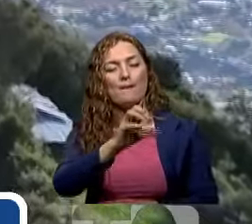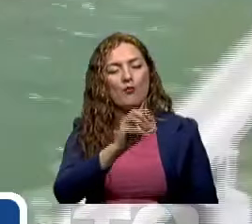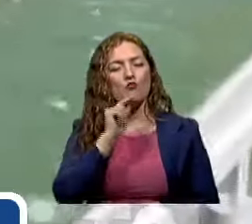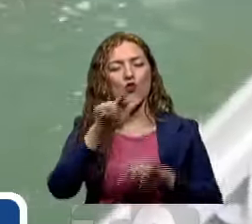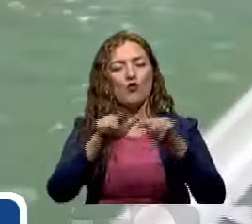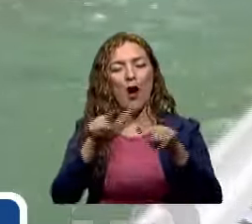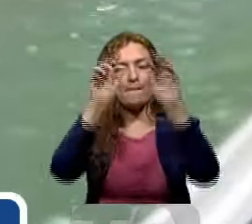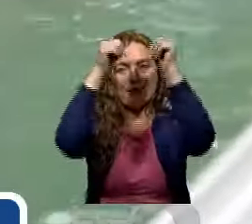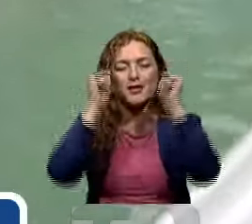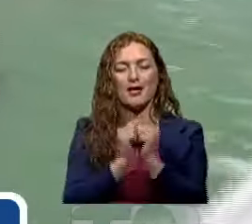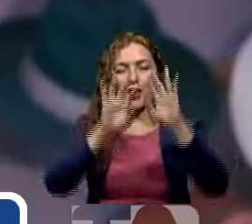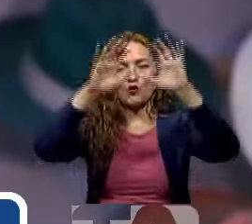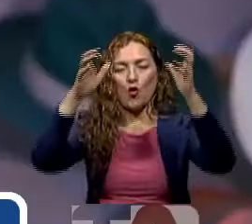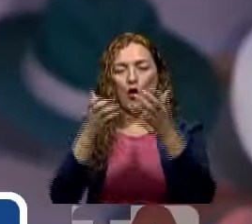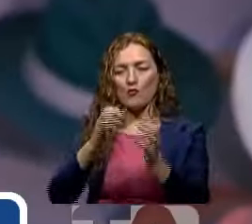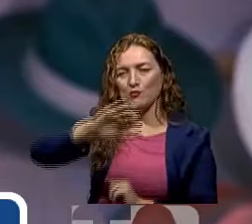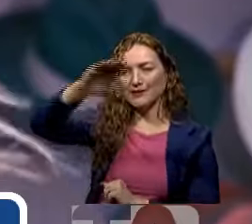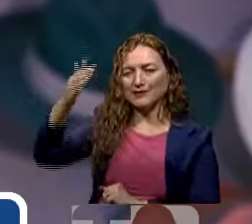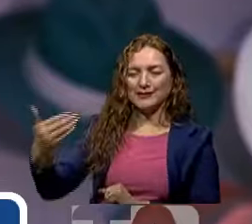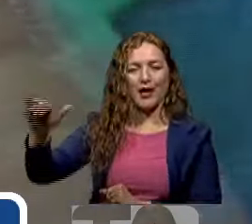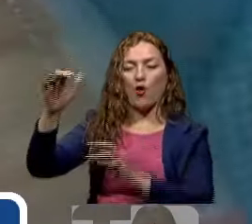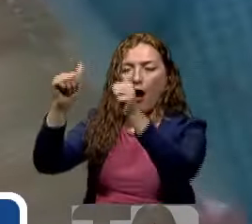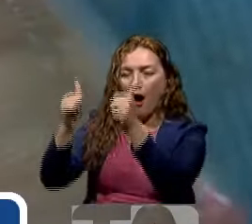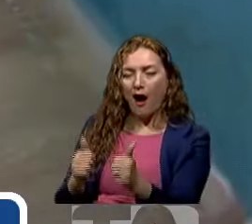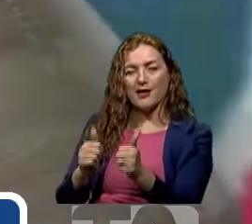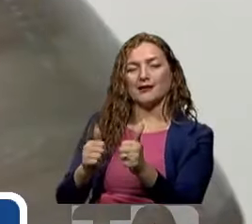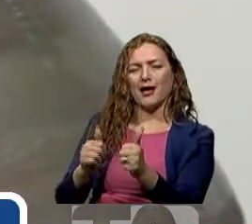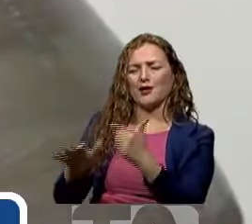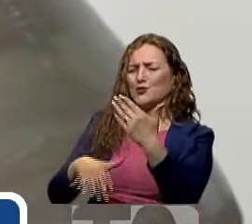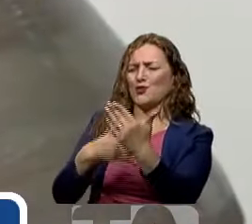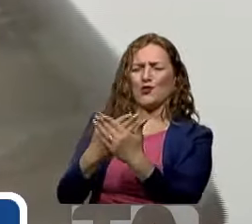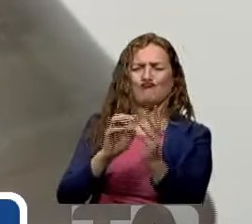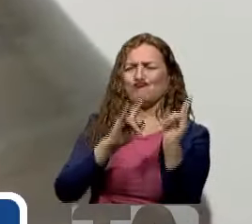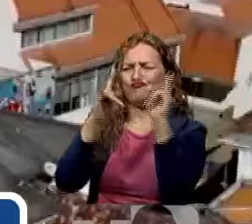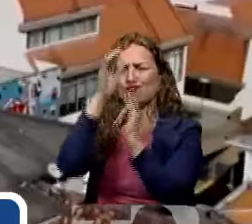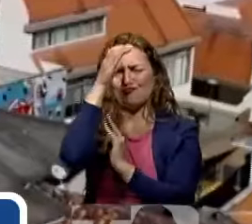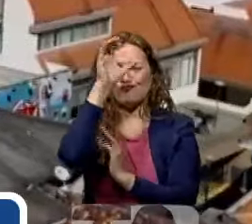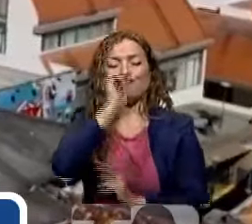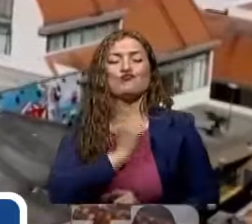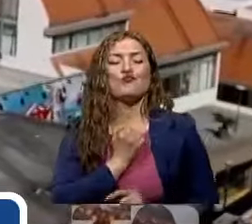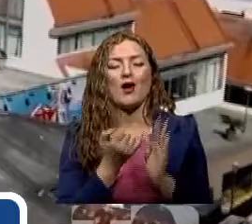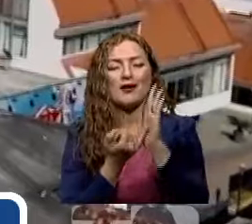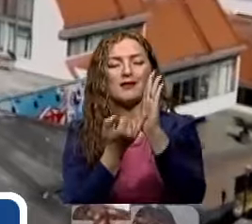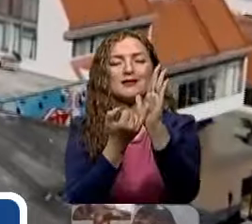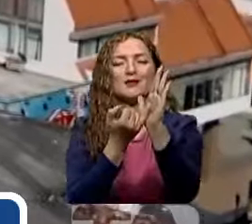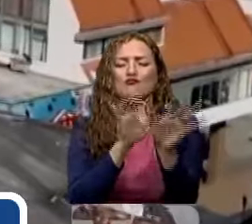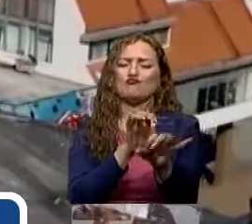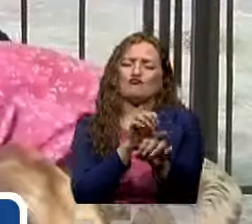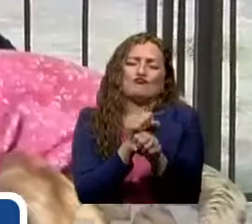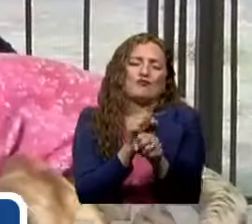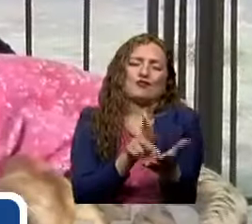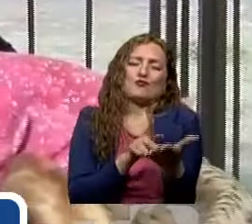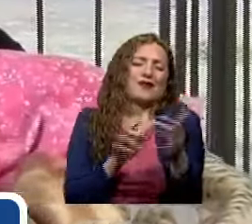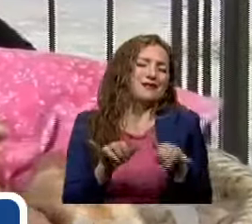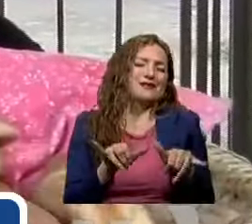las aguas termales de Huapán, el arte en arcilla de San Miguel de Porotos y toda la riqueza cultural viva que aún conservan sus costumbres